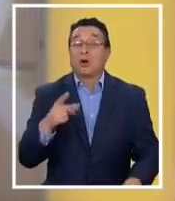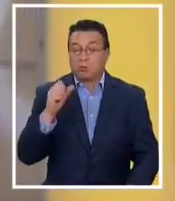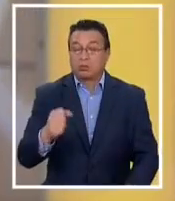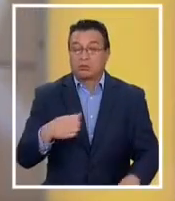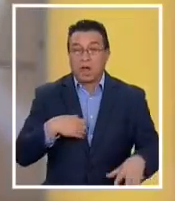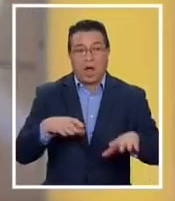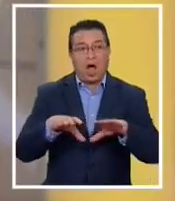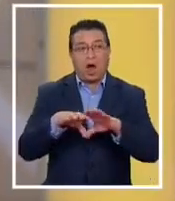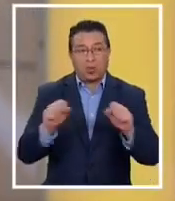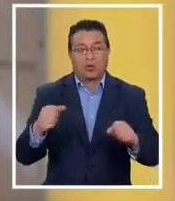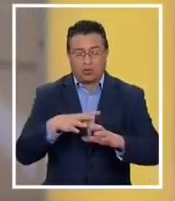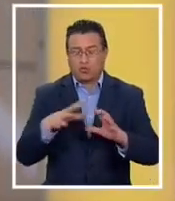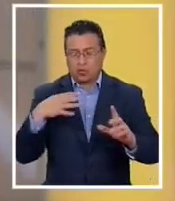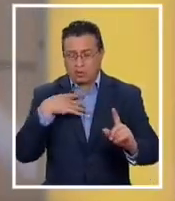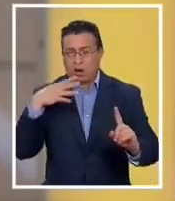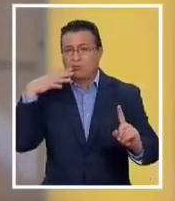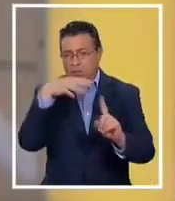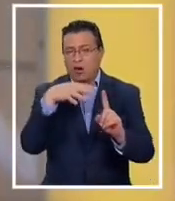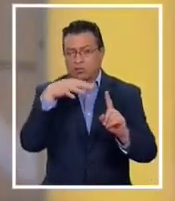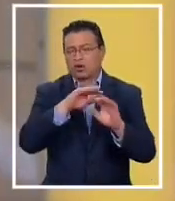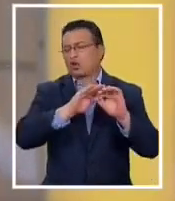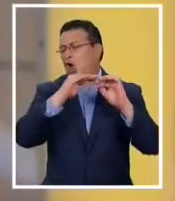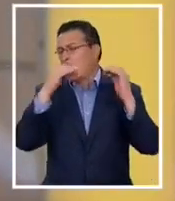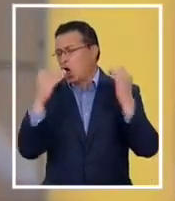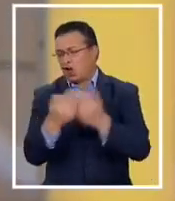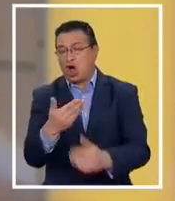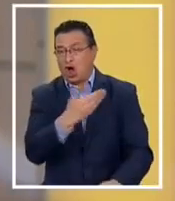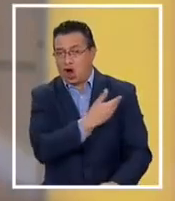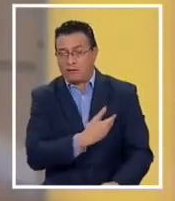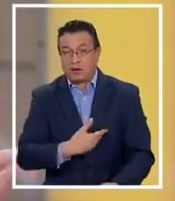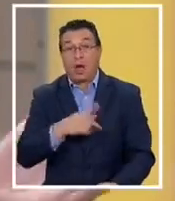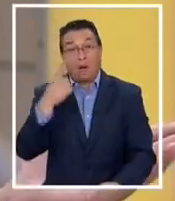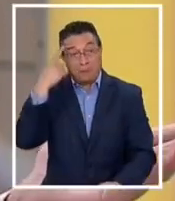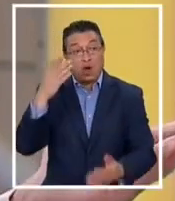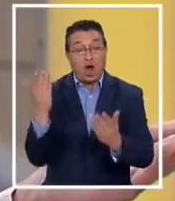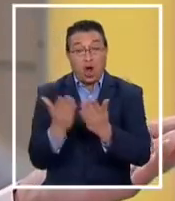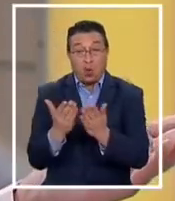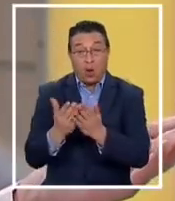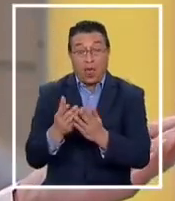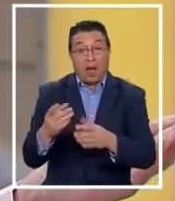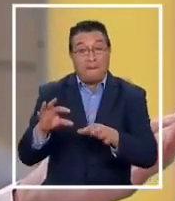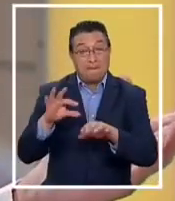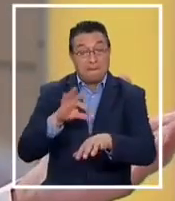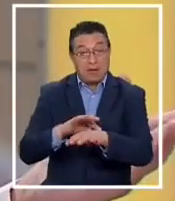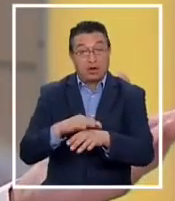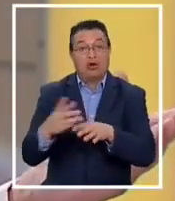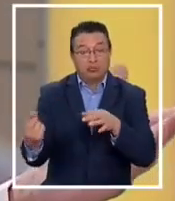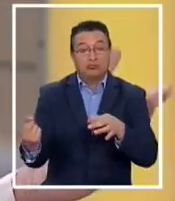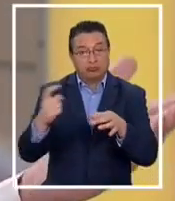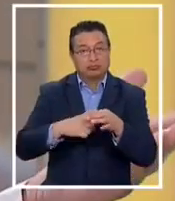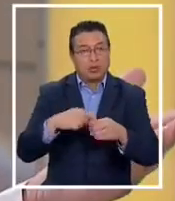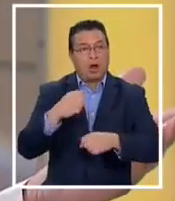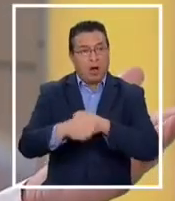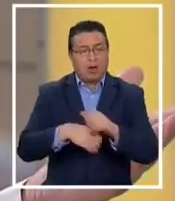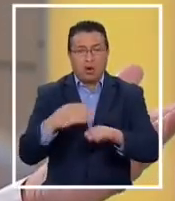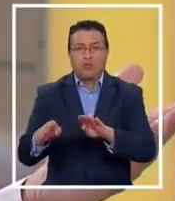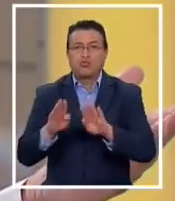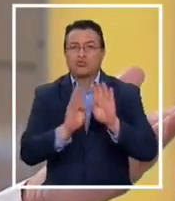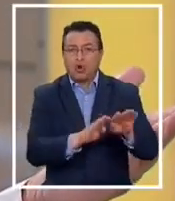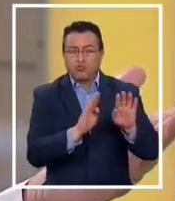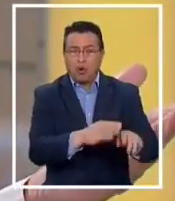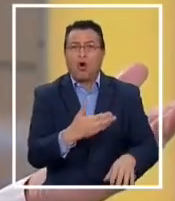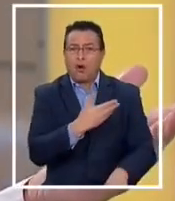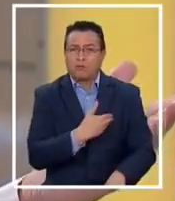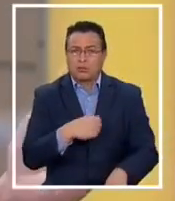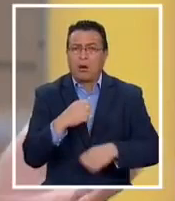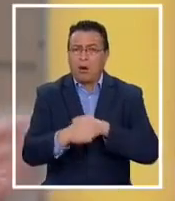puede estar de acuerdo y ha sido muy crítico de toda la gestión del gobierno pero el colegio médico se había sumado durante un largo tiempo y había avalado las posiciones del